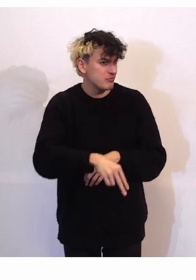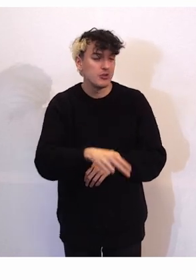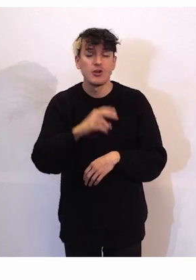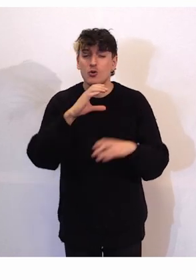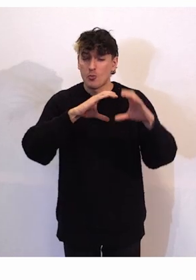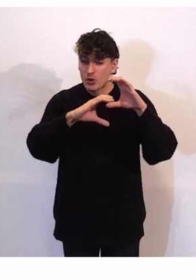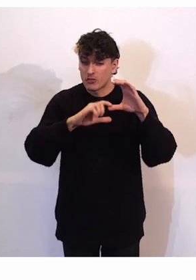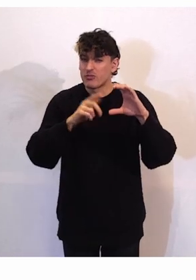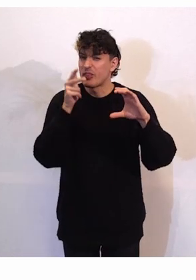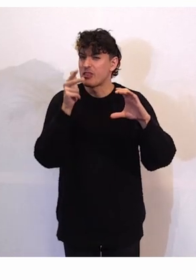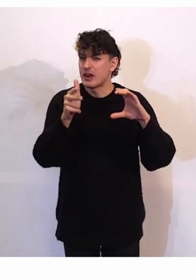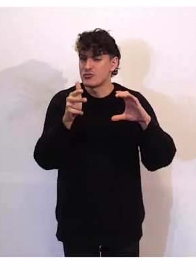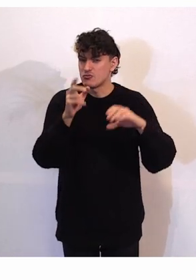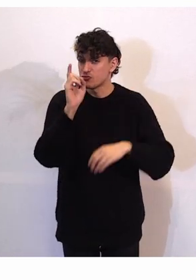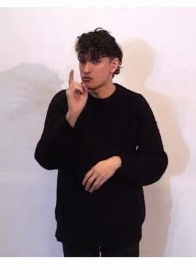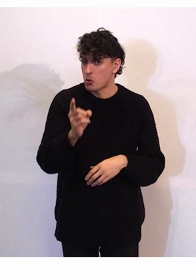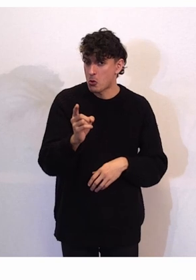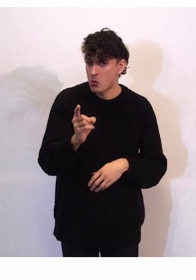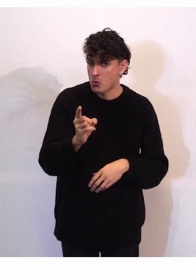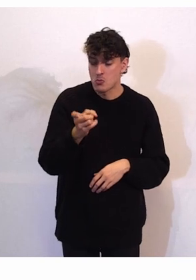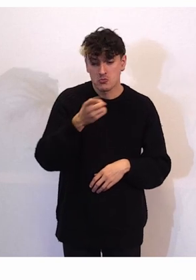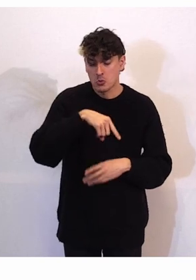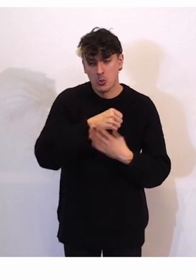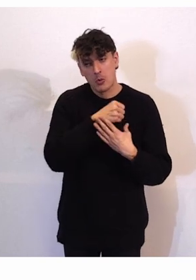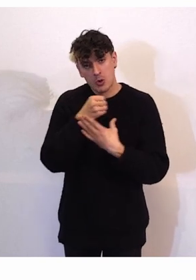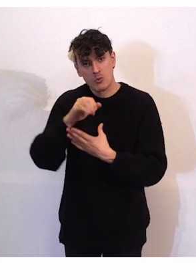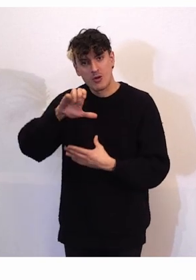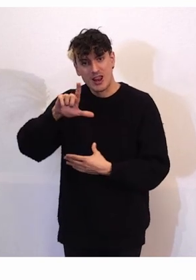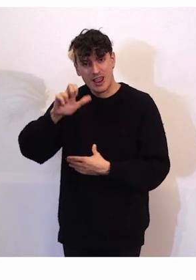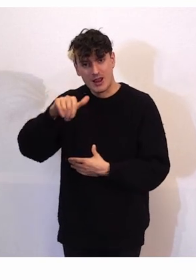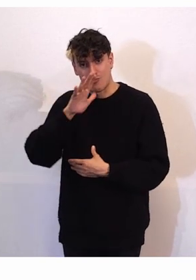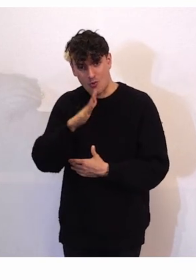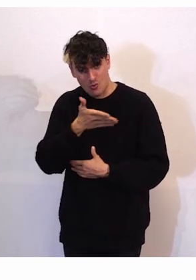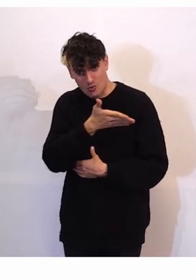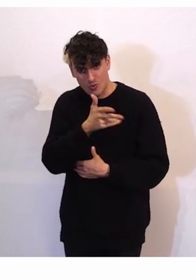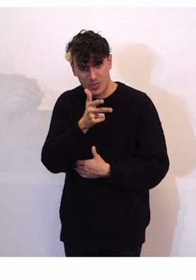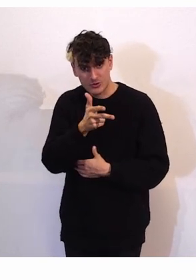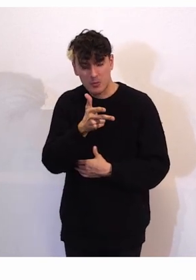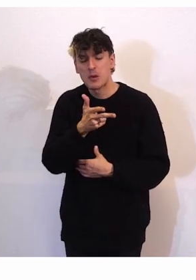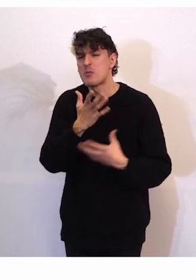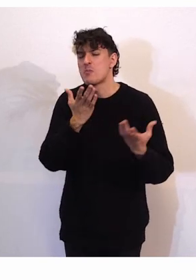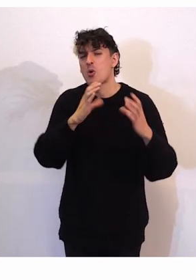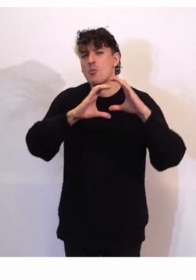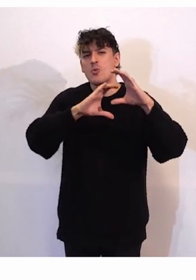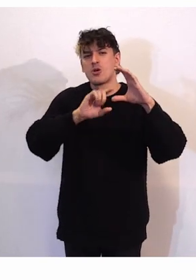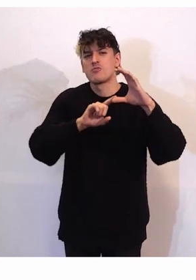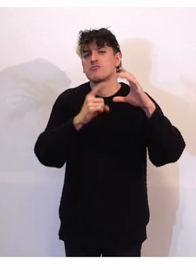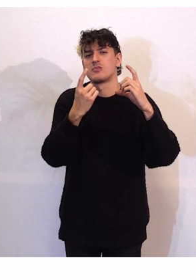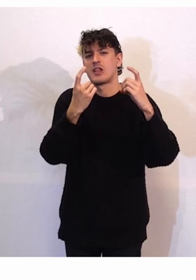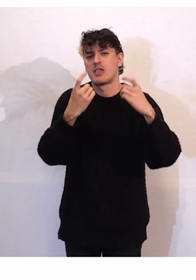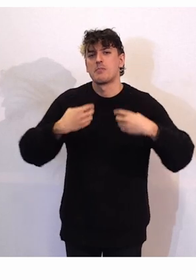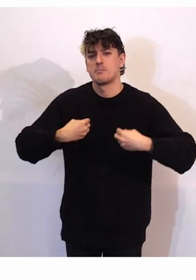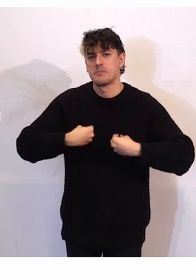que estamos aquí y estamos apoyando a Elena y a tantas personas como Elena. La comunicación es una necesidad